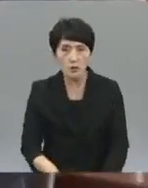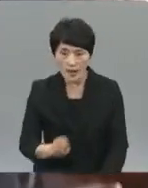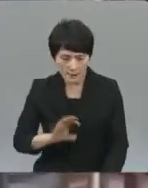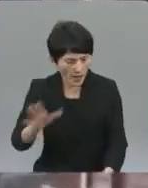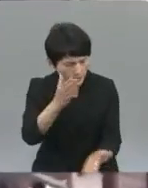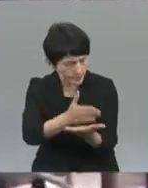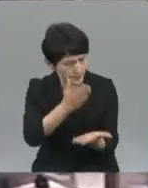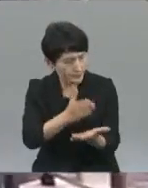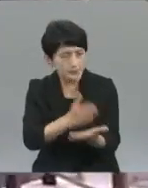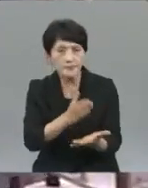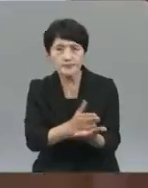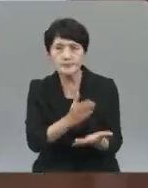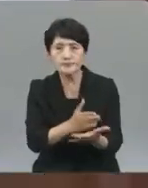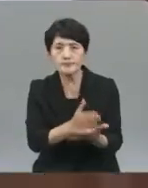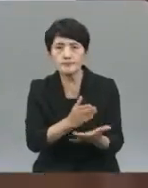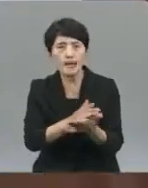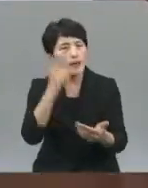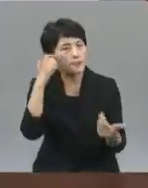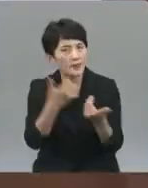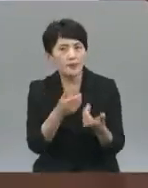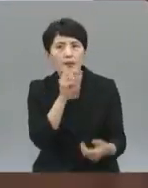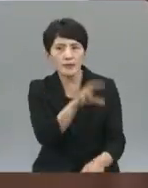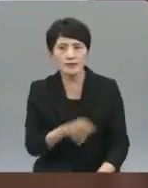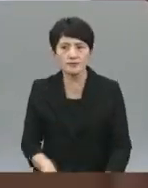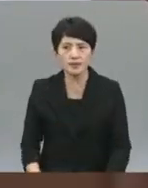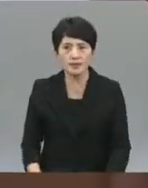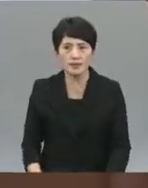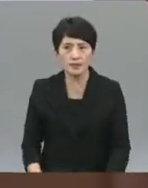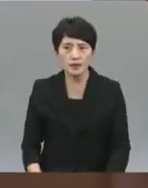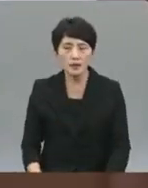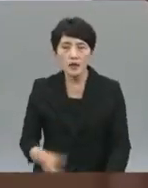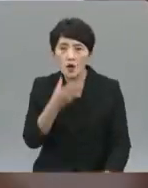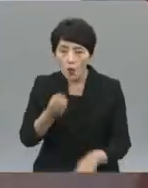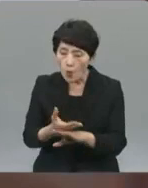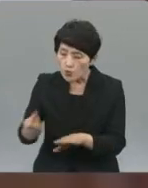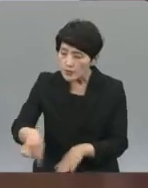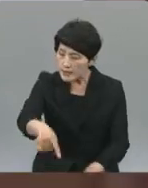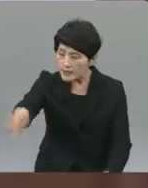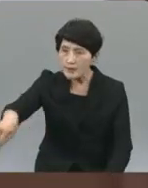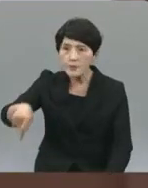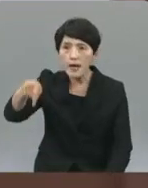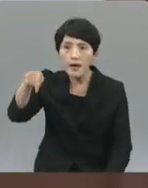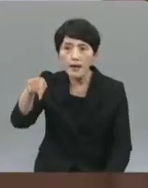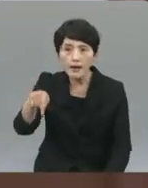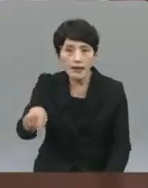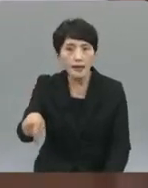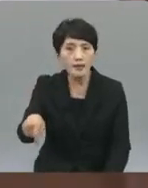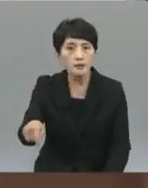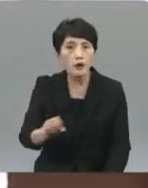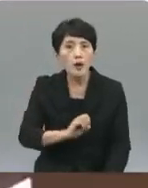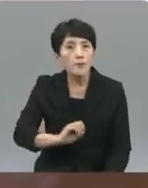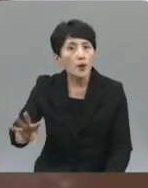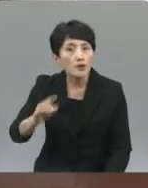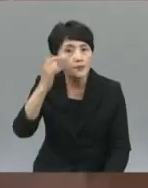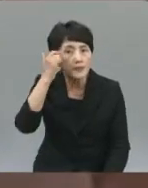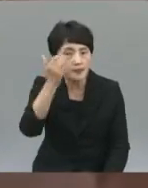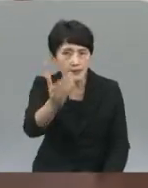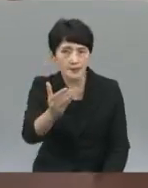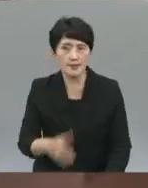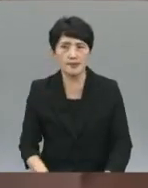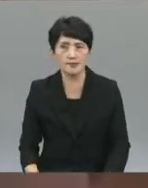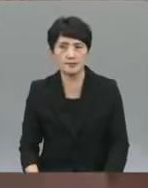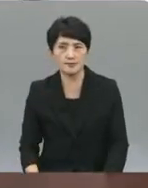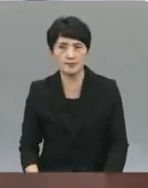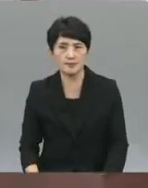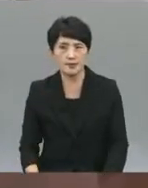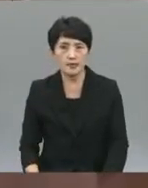180 veces mayor del permitido en un comunicado la cartera explica que en septiembre de 2013 el gobierno surcoreano